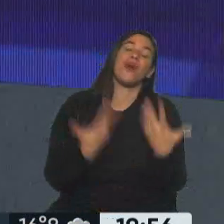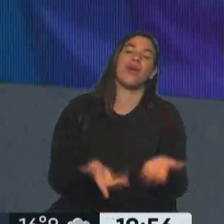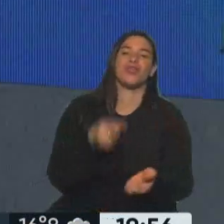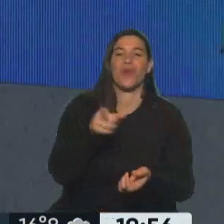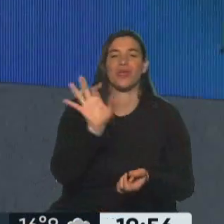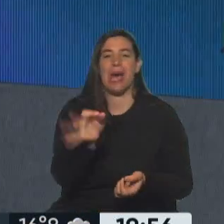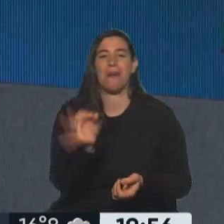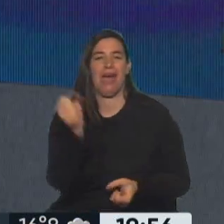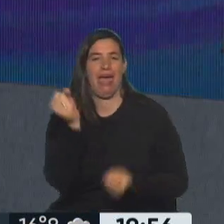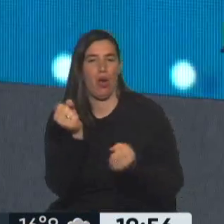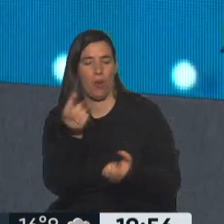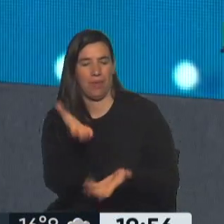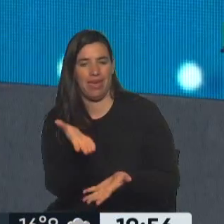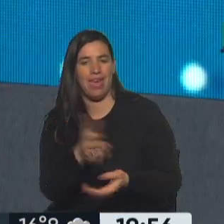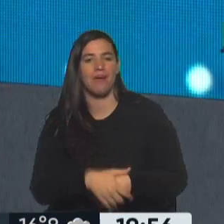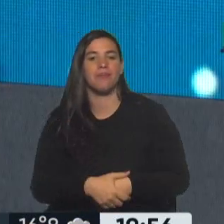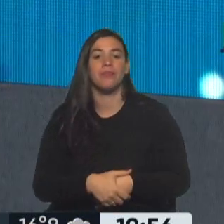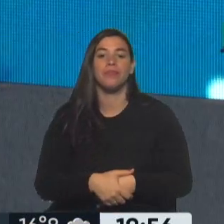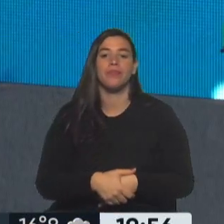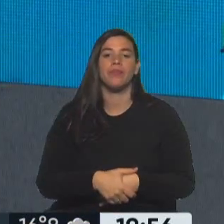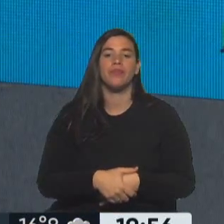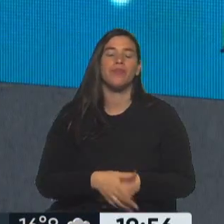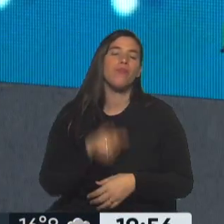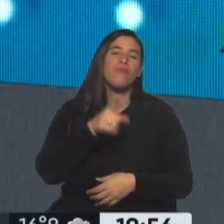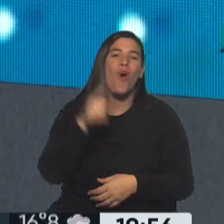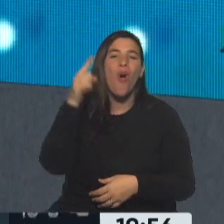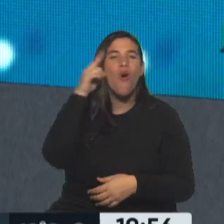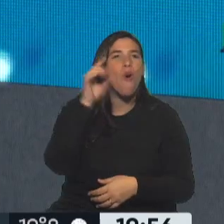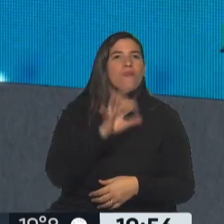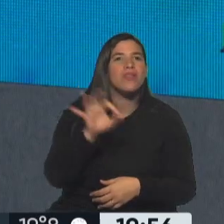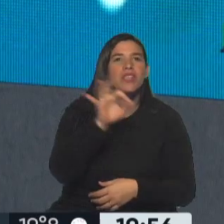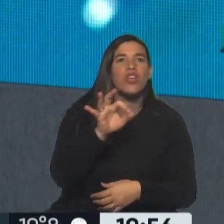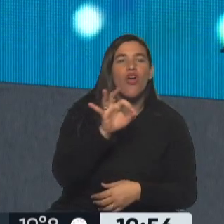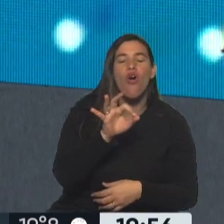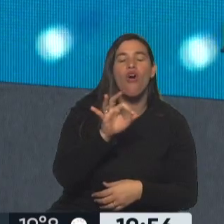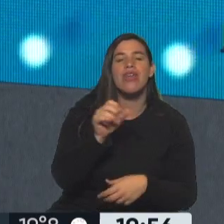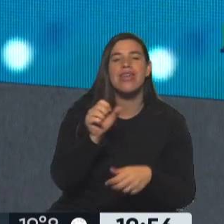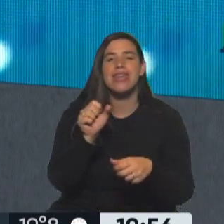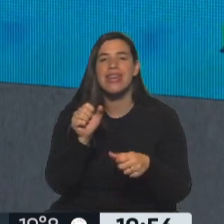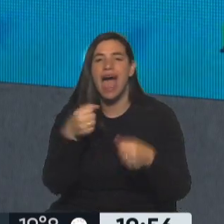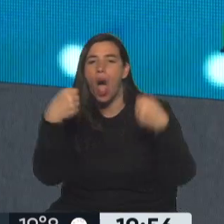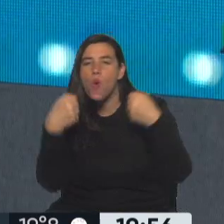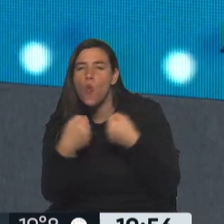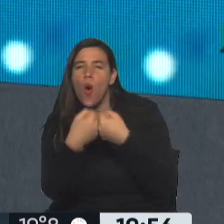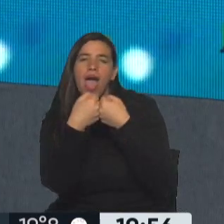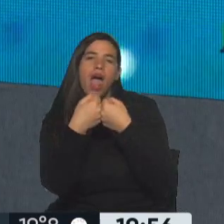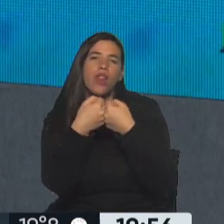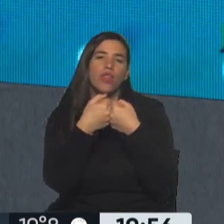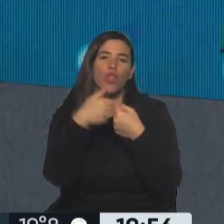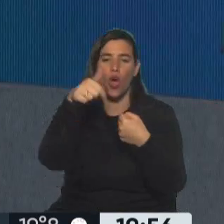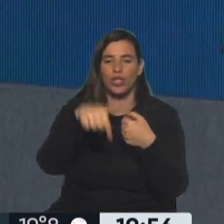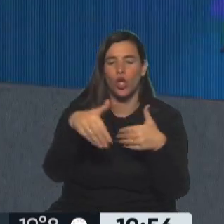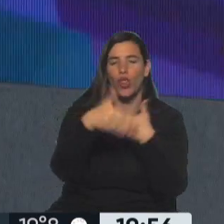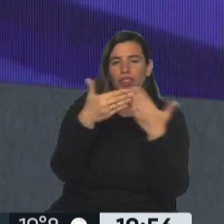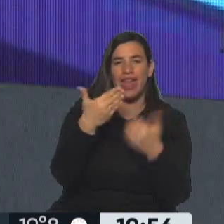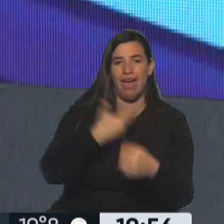ingreso. Está claro que esa es mira. una variable muy importante. Mira. Pero nosotros debiéramos tener una propuesta, los especialistas en el